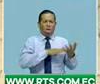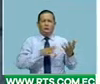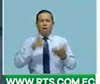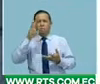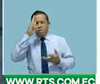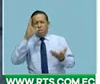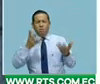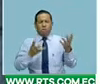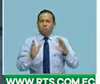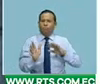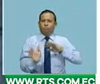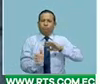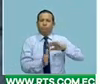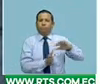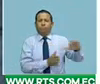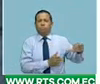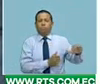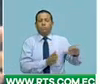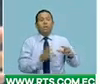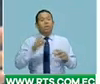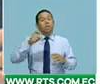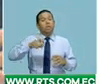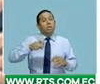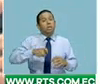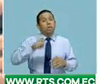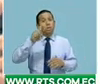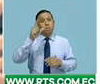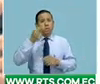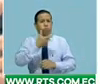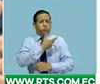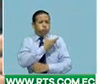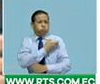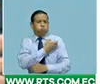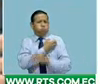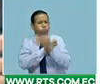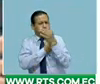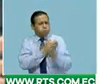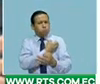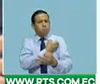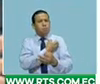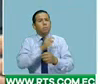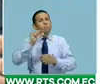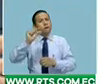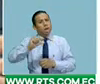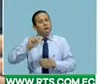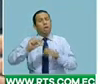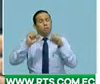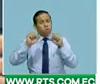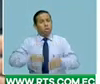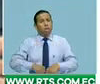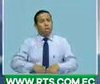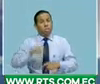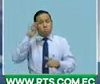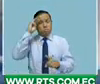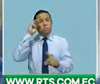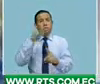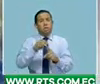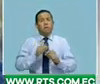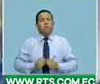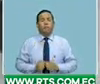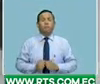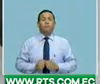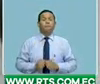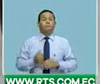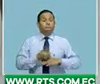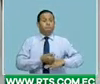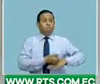población. Queremos una vacuna eficaz, segura, que llegue a tiempo y a precios razonables en el país. Ese es el mensaje de hoy. Por lo que las